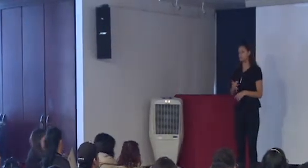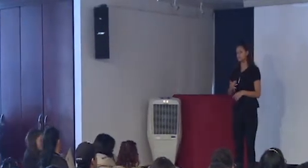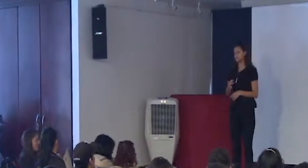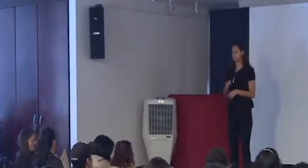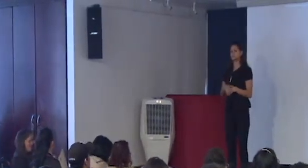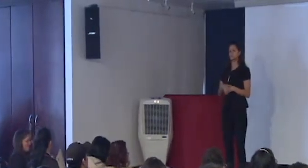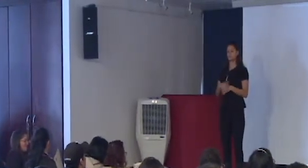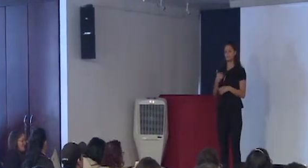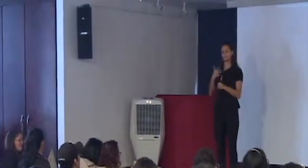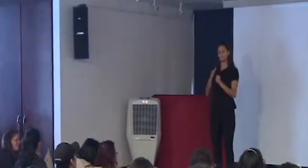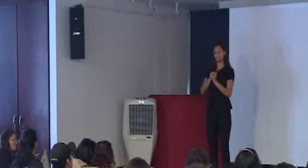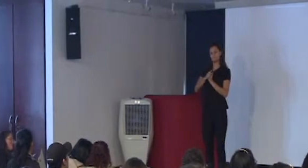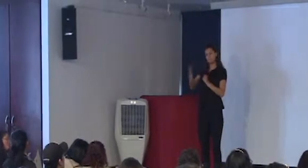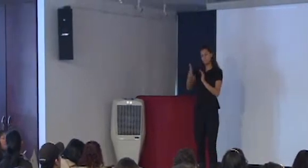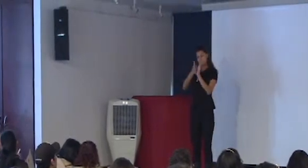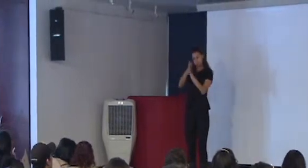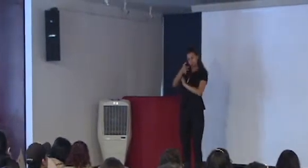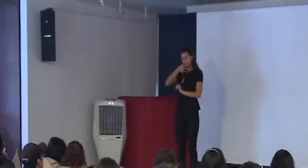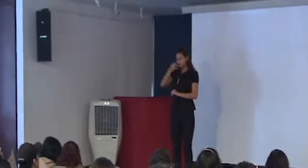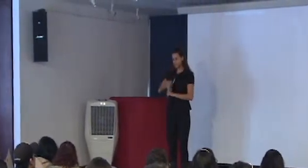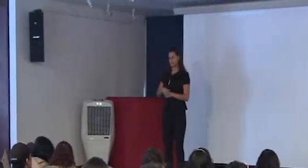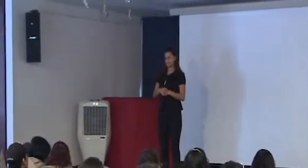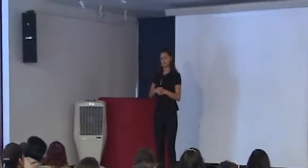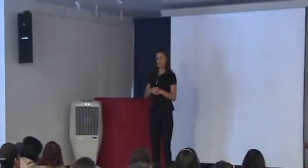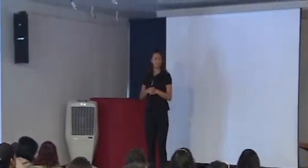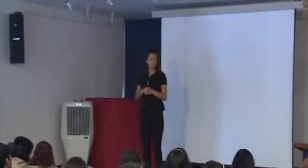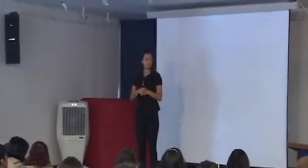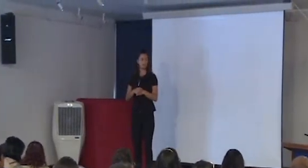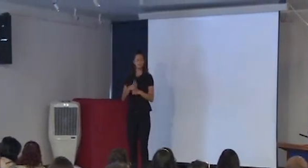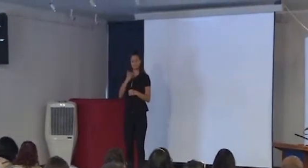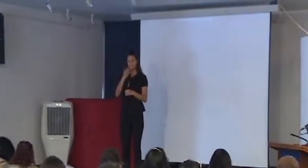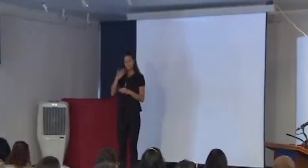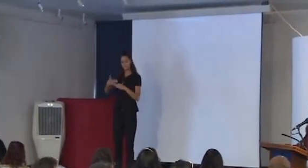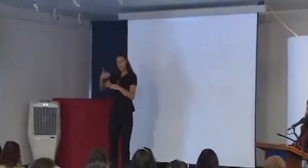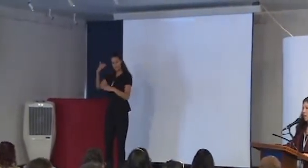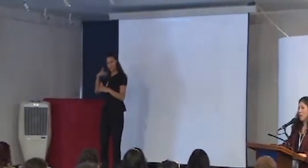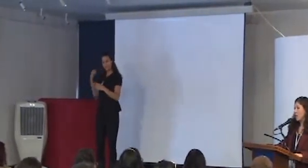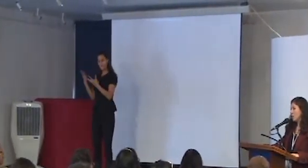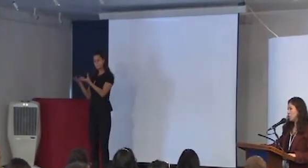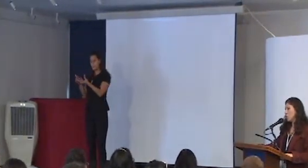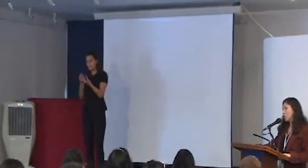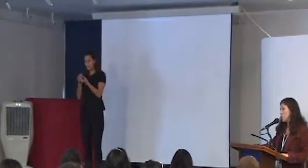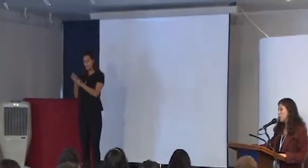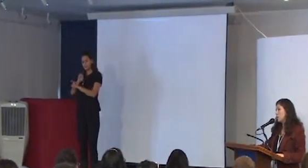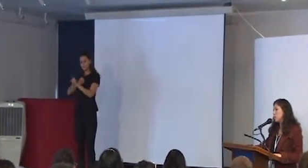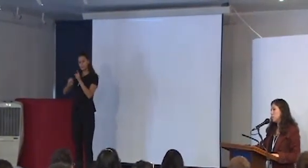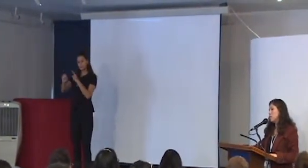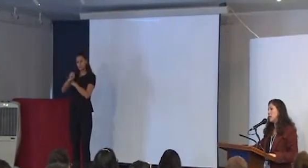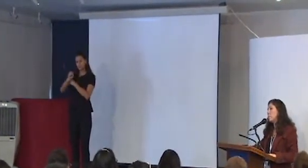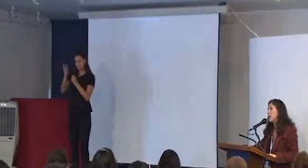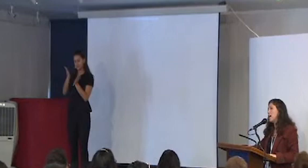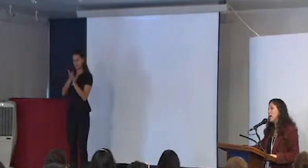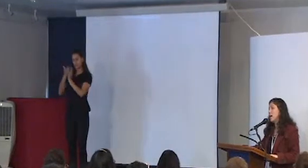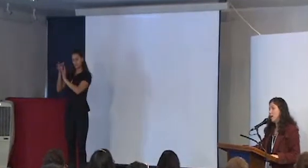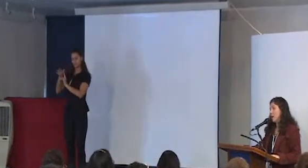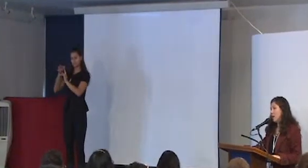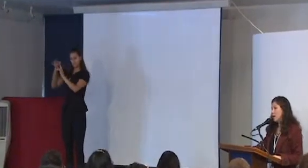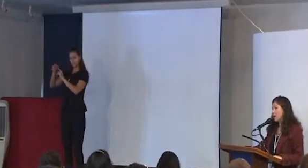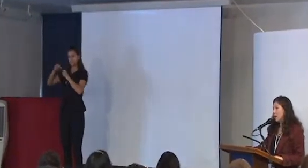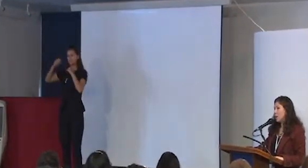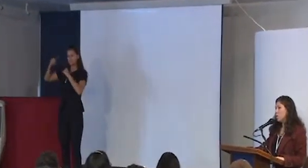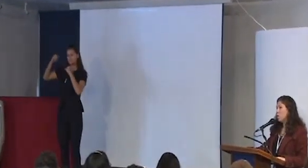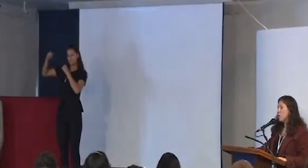tengo que decirlo públicamente, si no hubiese sido por el movimiento social que venía teniendo la educación especial para